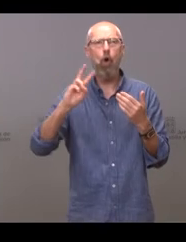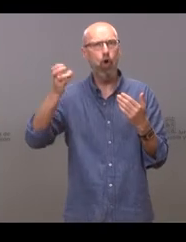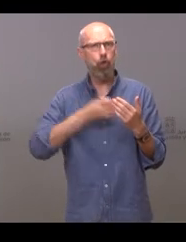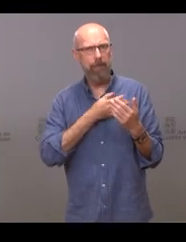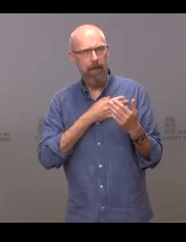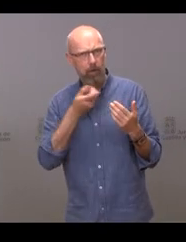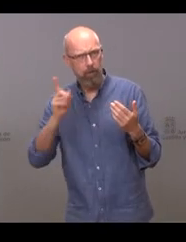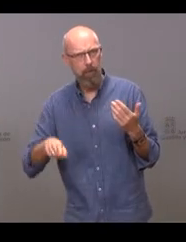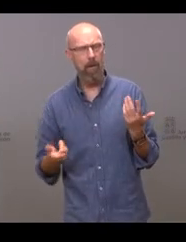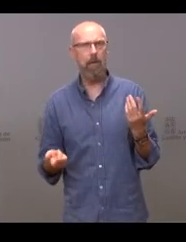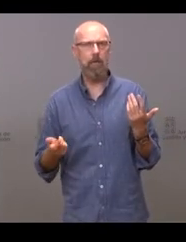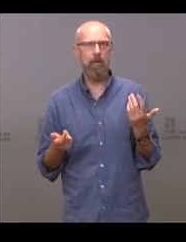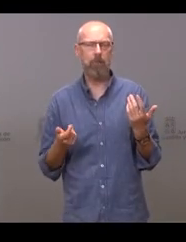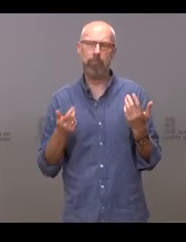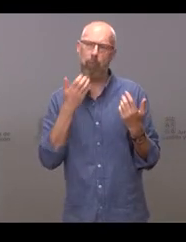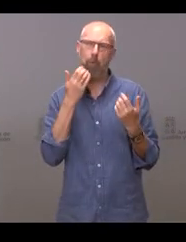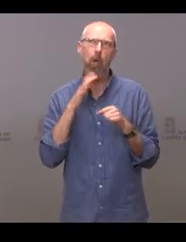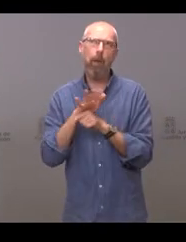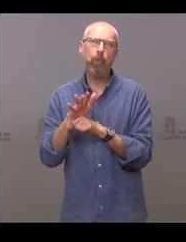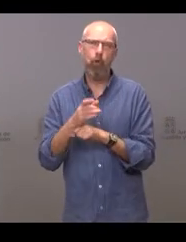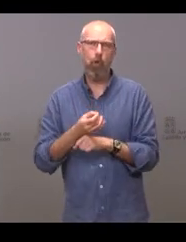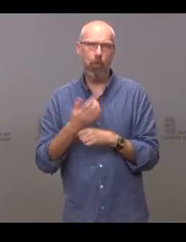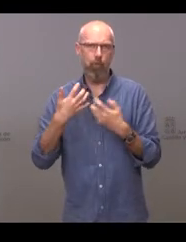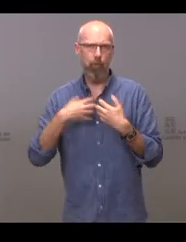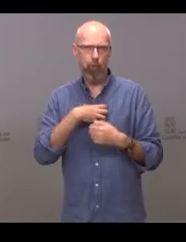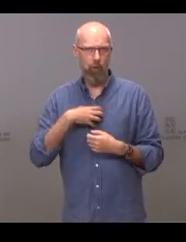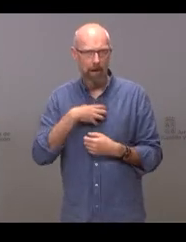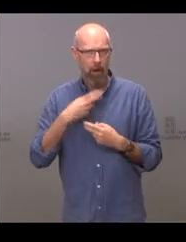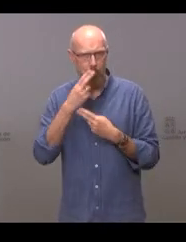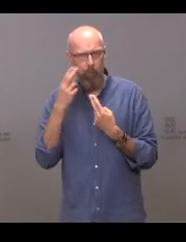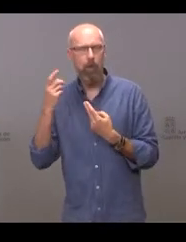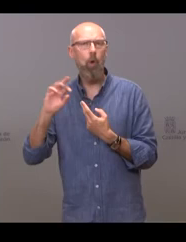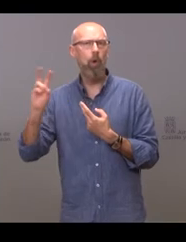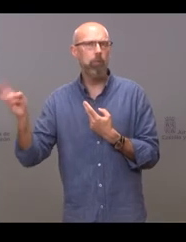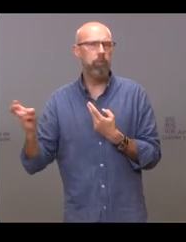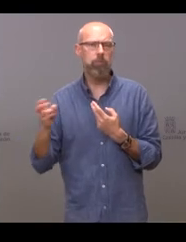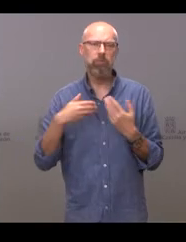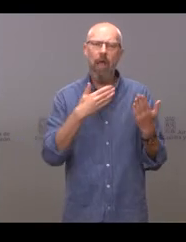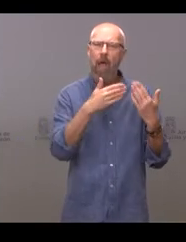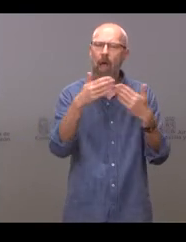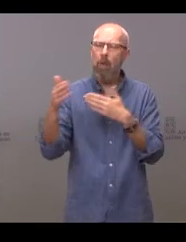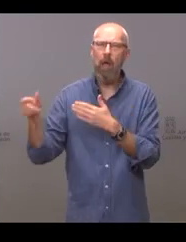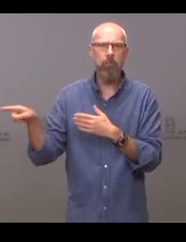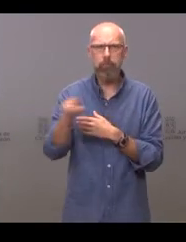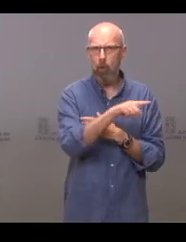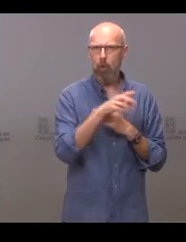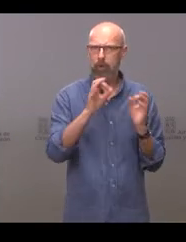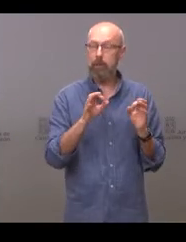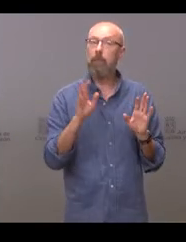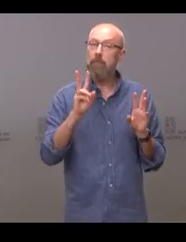de la función pública lo he dicho antes yo creo que el diálogo y la participación